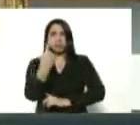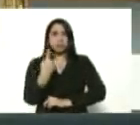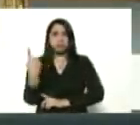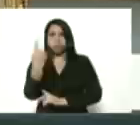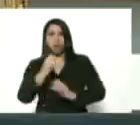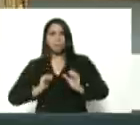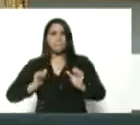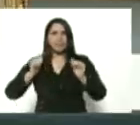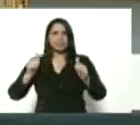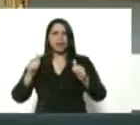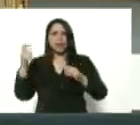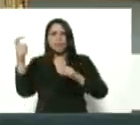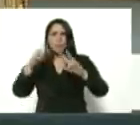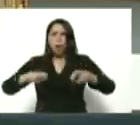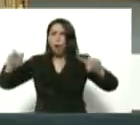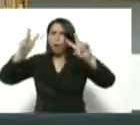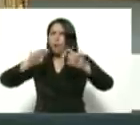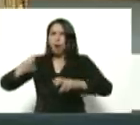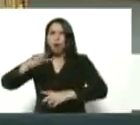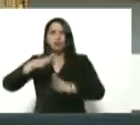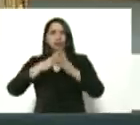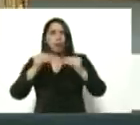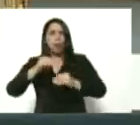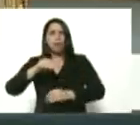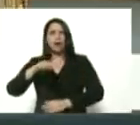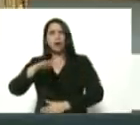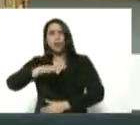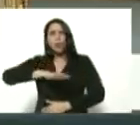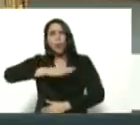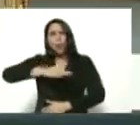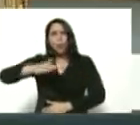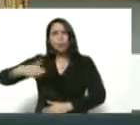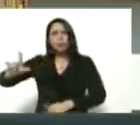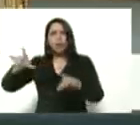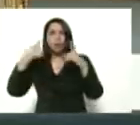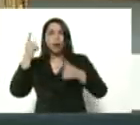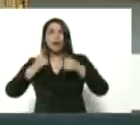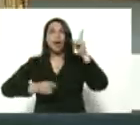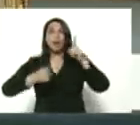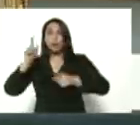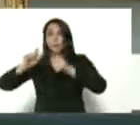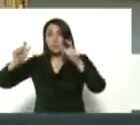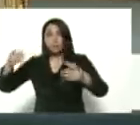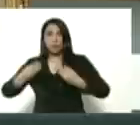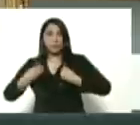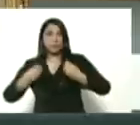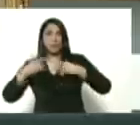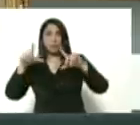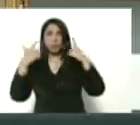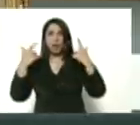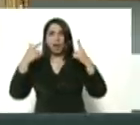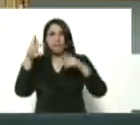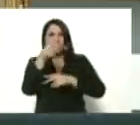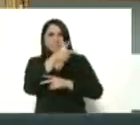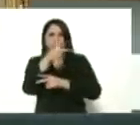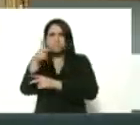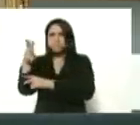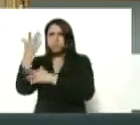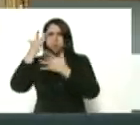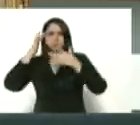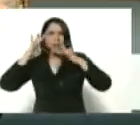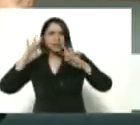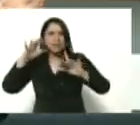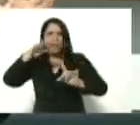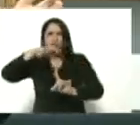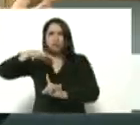comenzaron el rastreo de toda la costa de La Guaira. Algunos vecinos de La Guaira tomaron videos diciendo que parecían drones